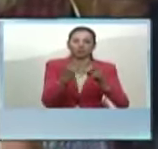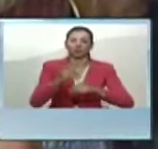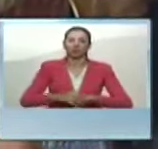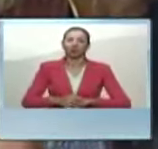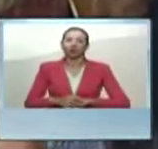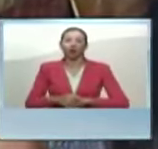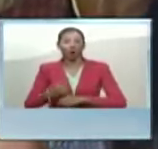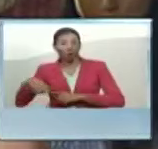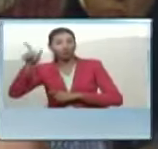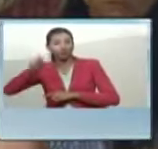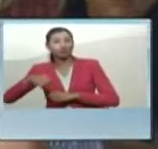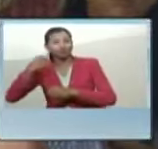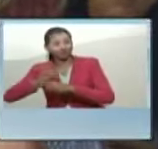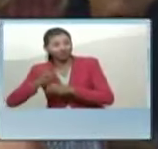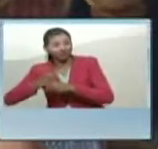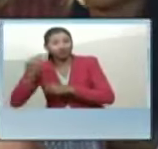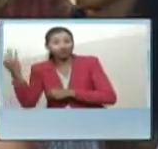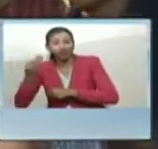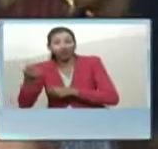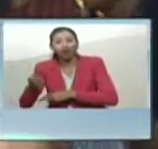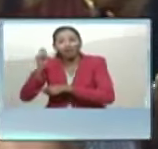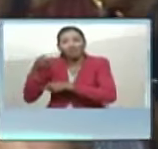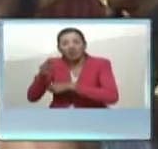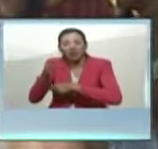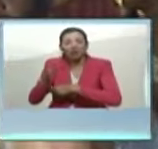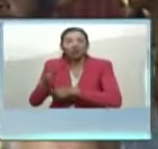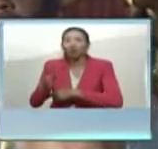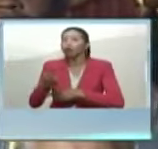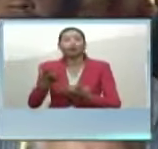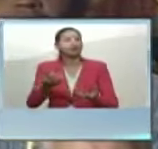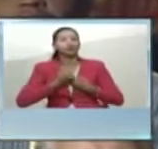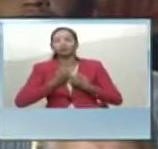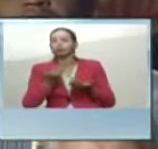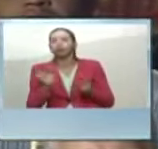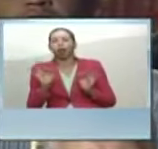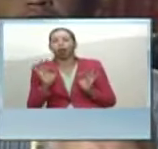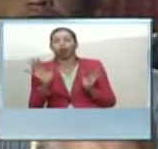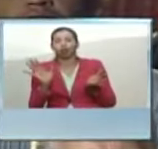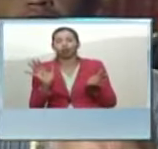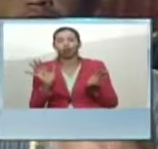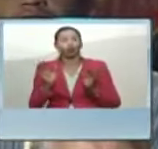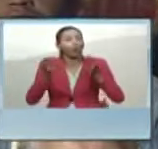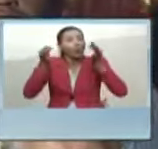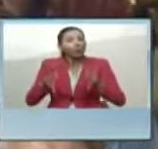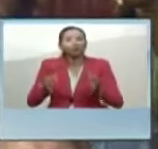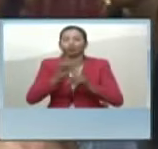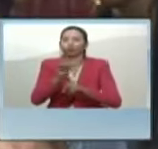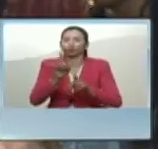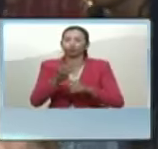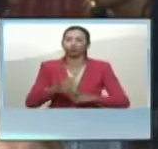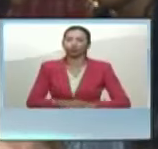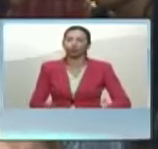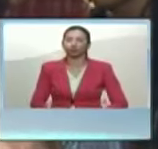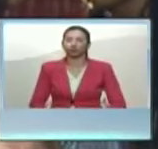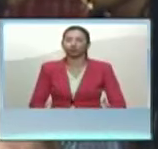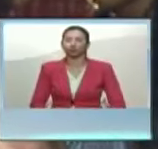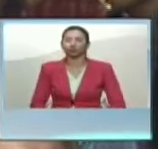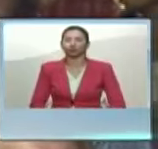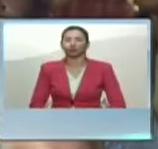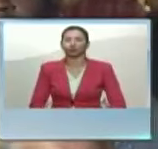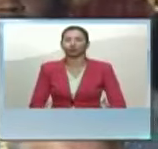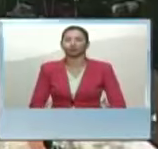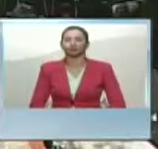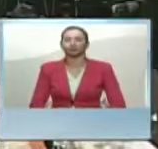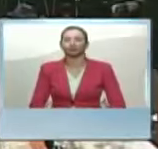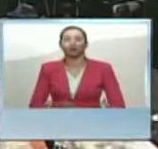realmente gente pescadora que está en nuestras comunidades pesqueras. Yo creo que no es justo, pues. Yo pido, fíjate, de esto